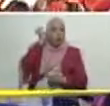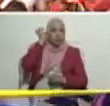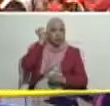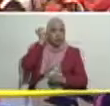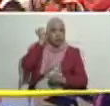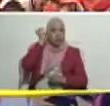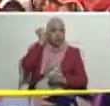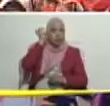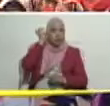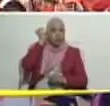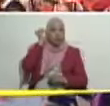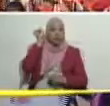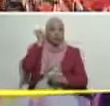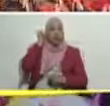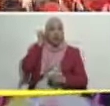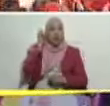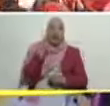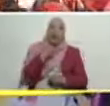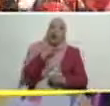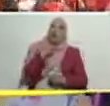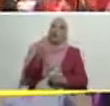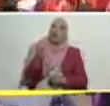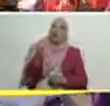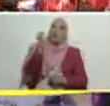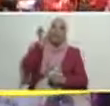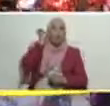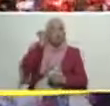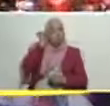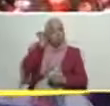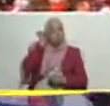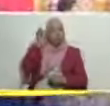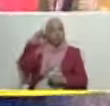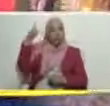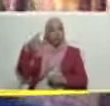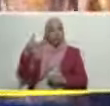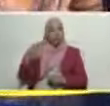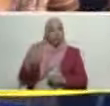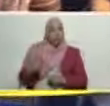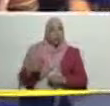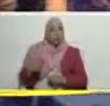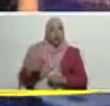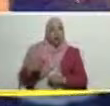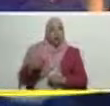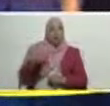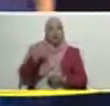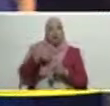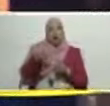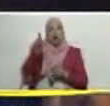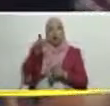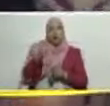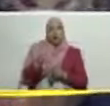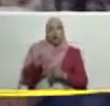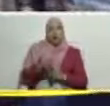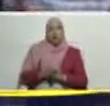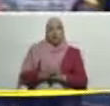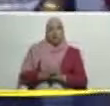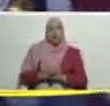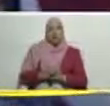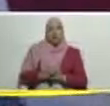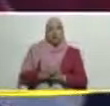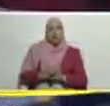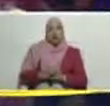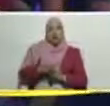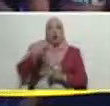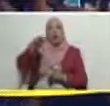Angélica Rodríguez en La Voz María J jpe en La Voz Mónica